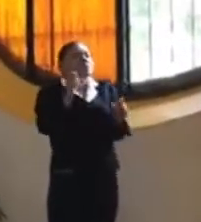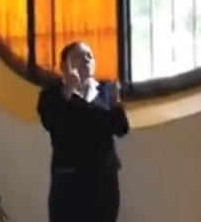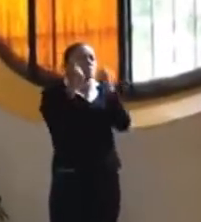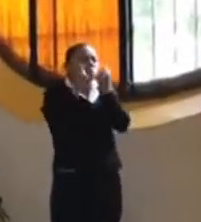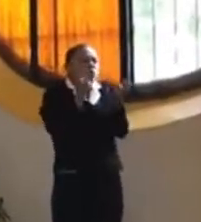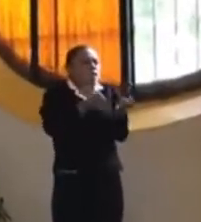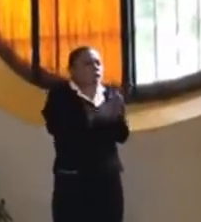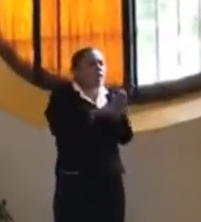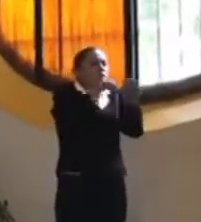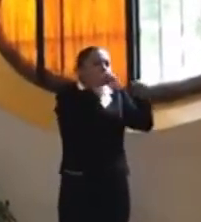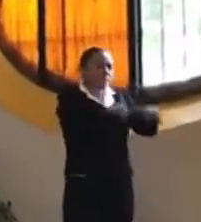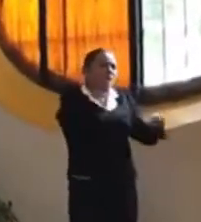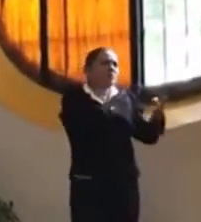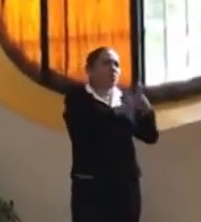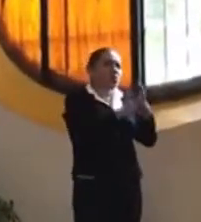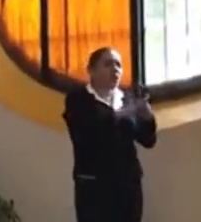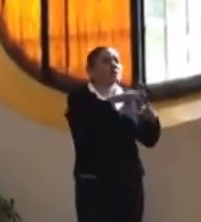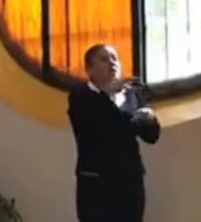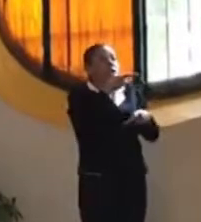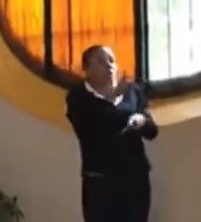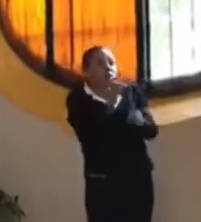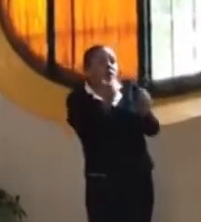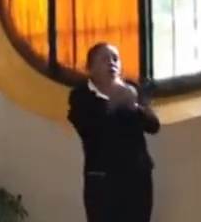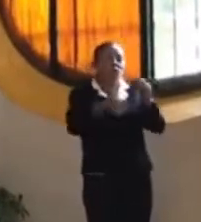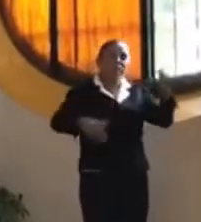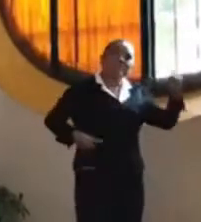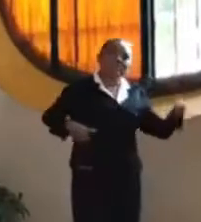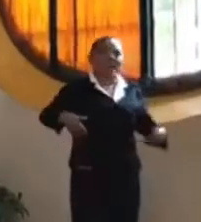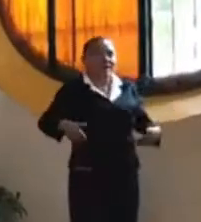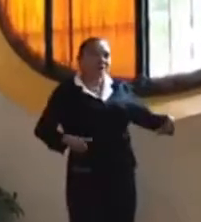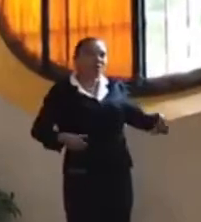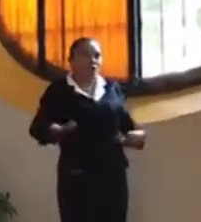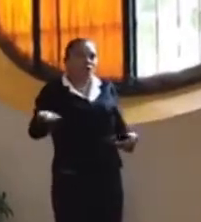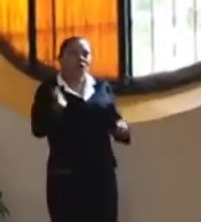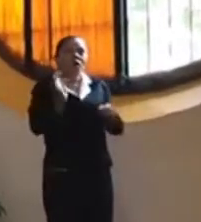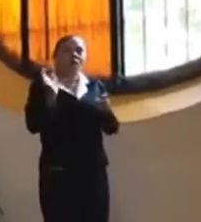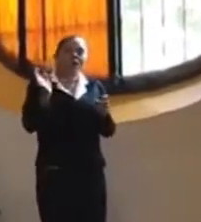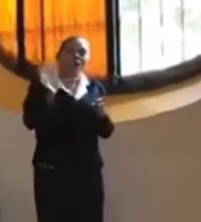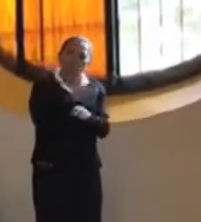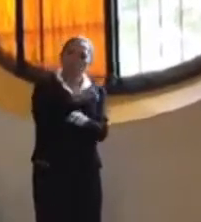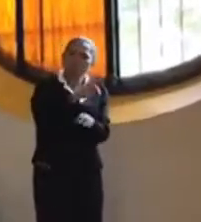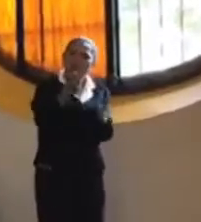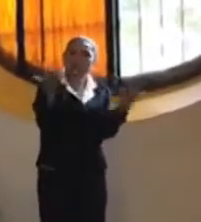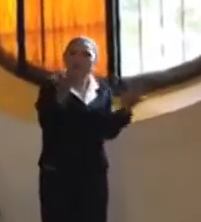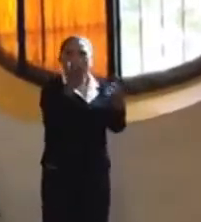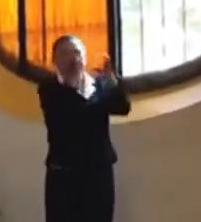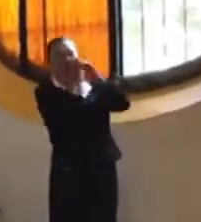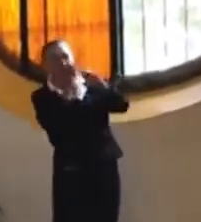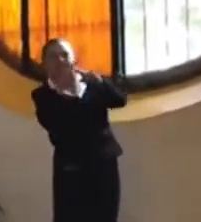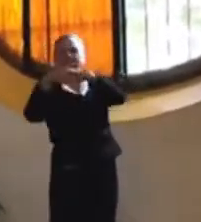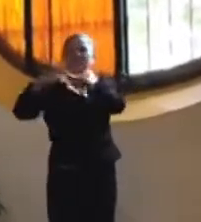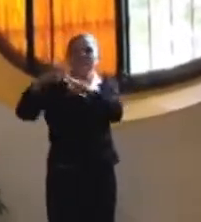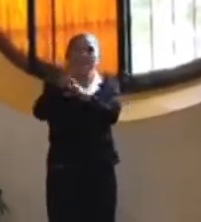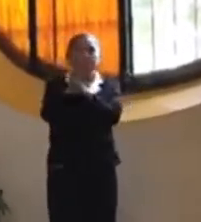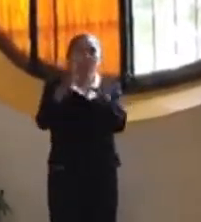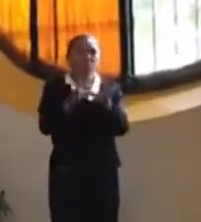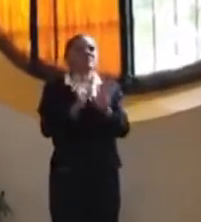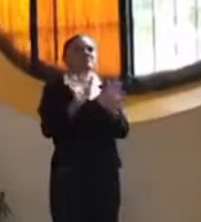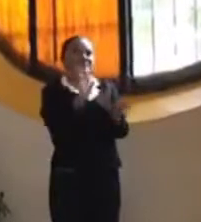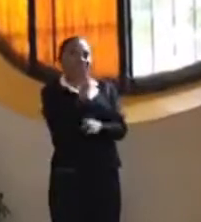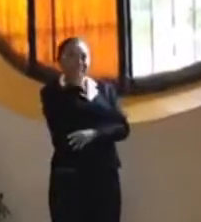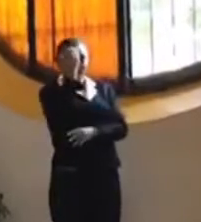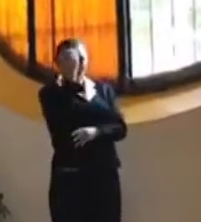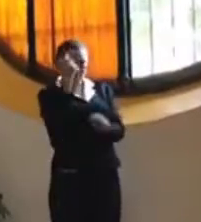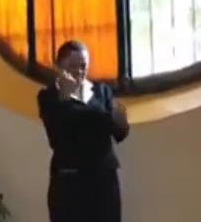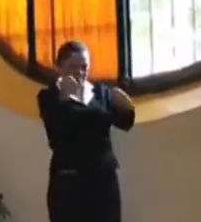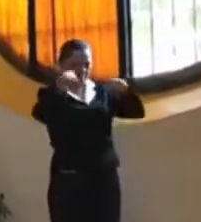puedan sentirse libres mediante la expresión artística, y el teatro les permite también reconocerse y poder salir